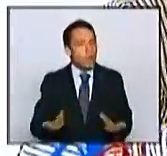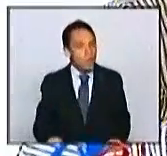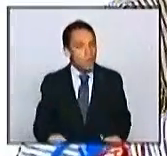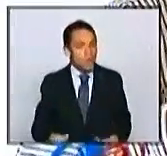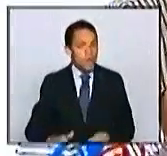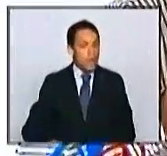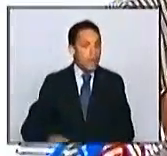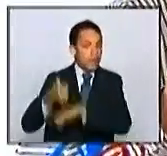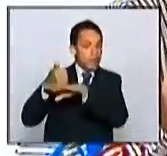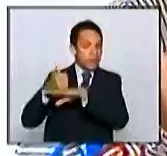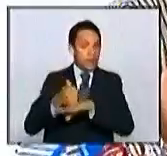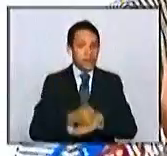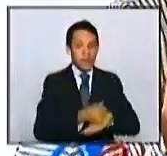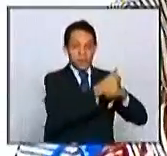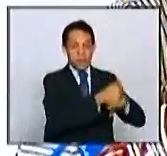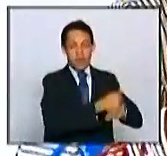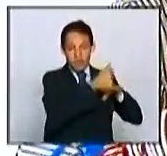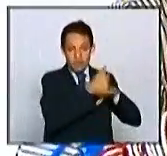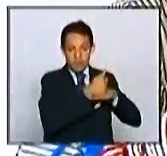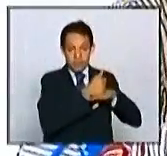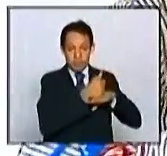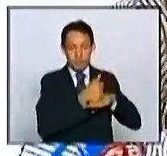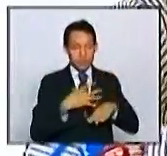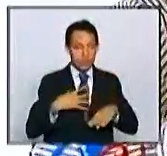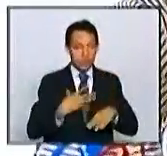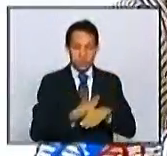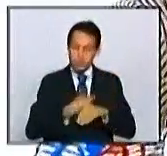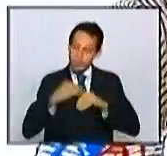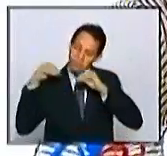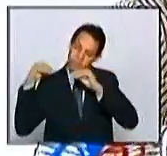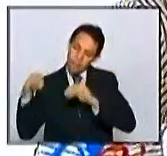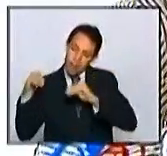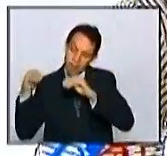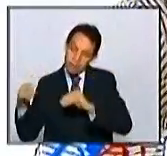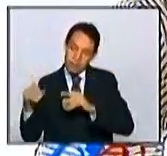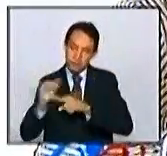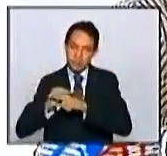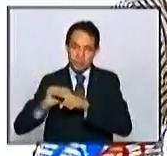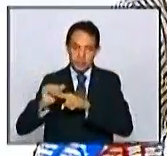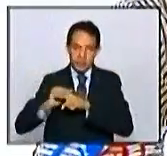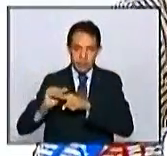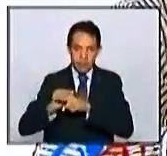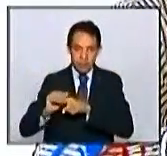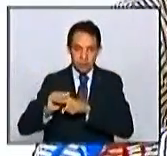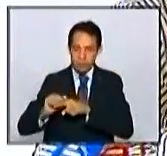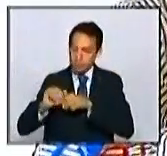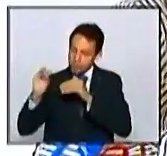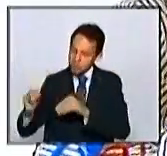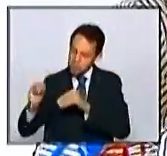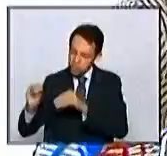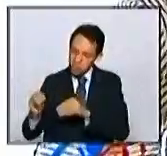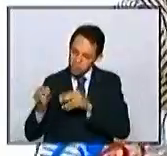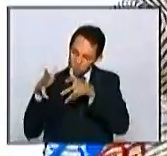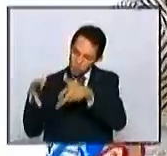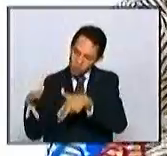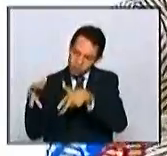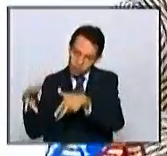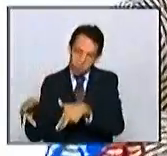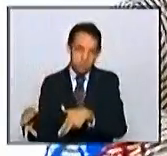jefes, desde la clínica de la felicidad, trabajamos unos talleres dirigidos donde se trabaja